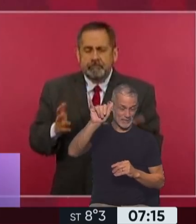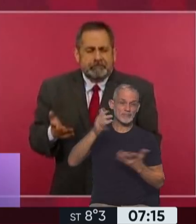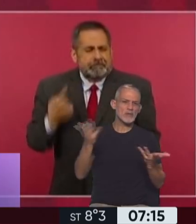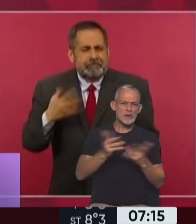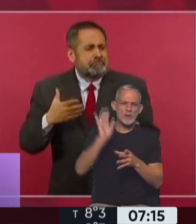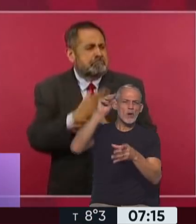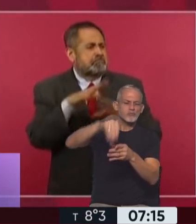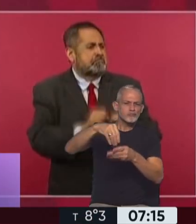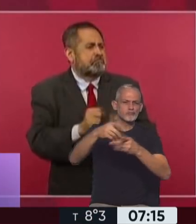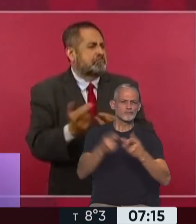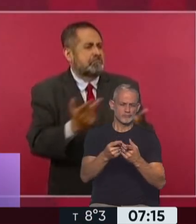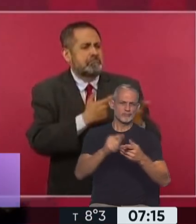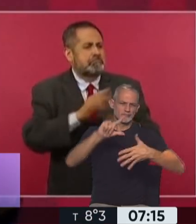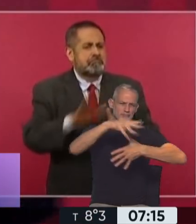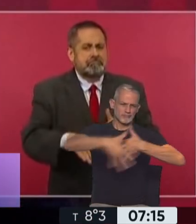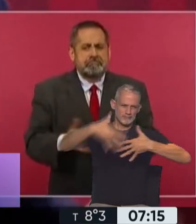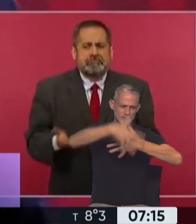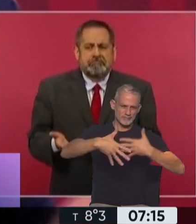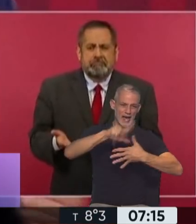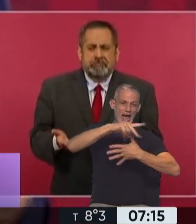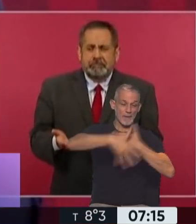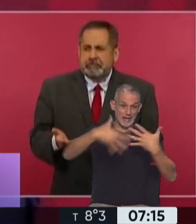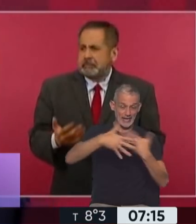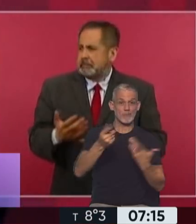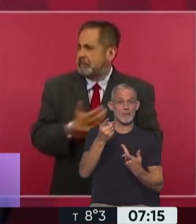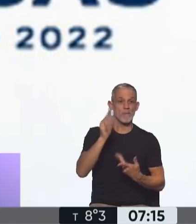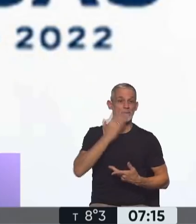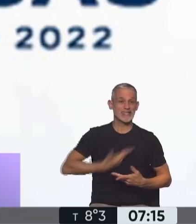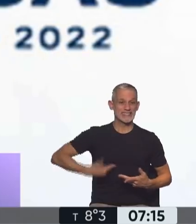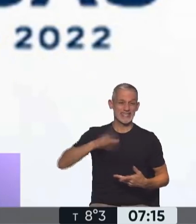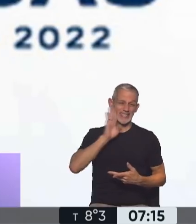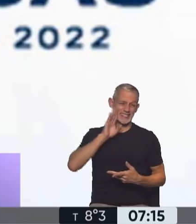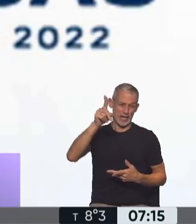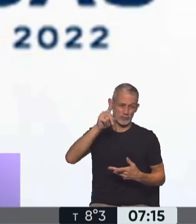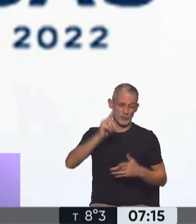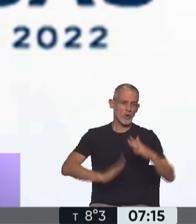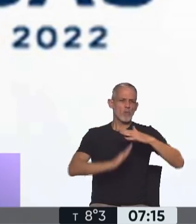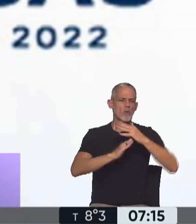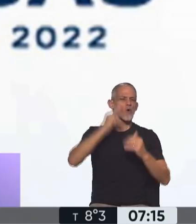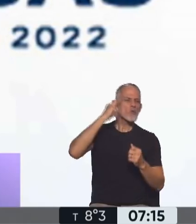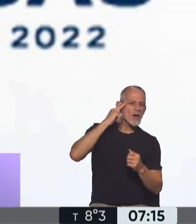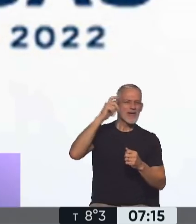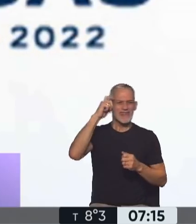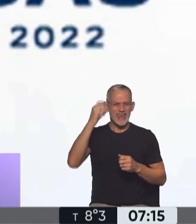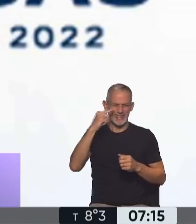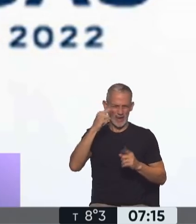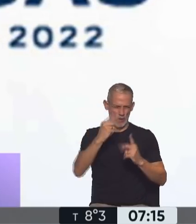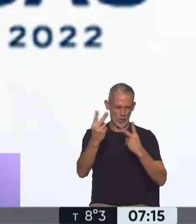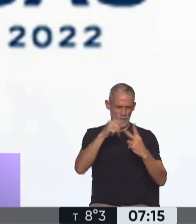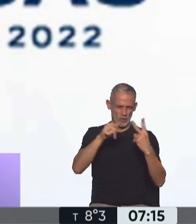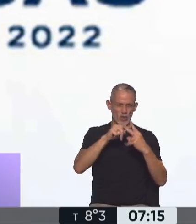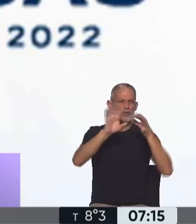participar de la cumbre de líderes encabezada por el presidente estadounidense Joe Biden el 9 y 10 de junio bajo el